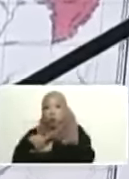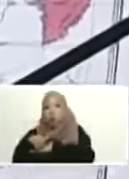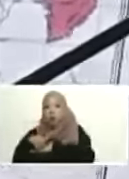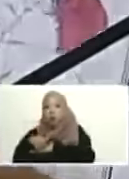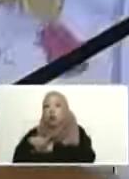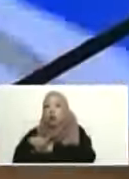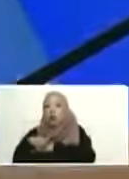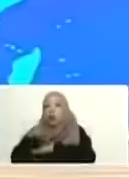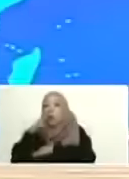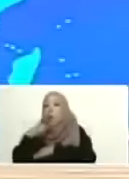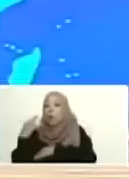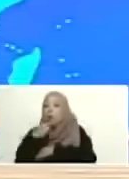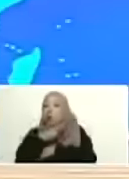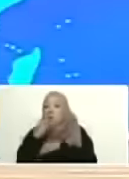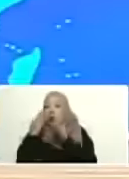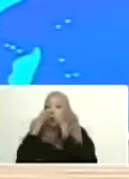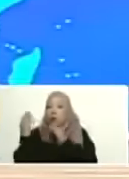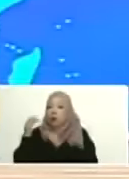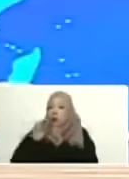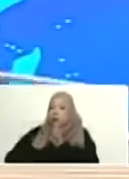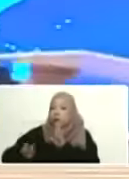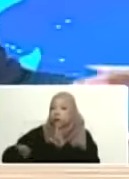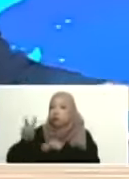imperial ocupante.